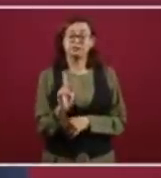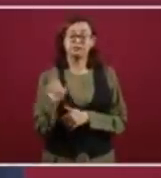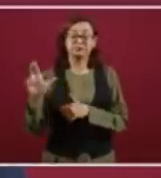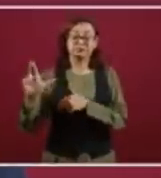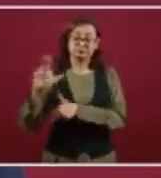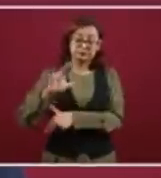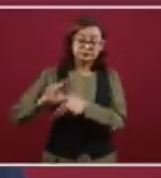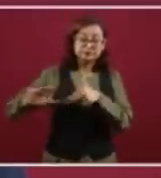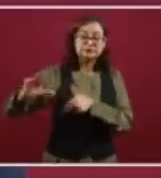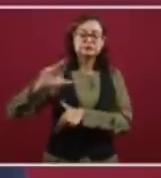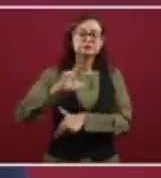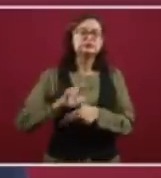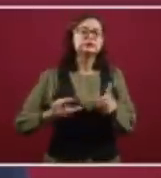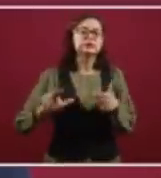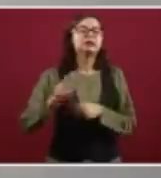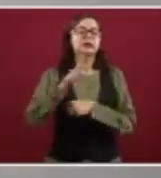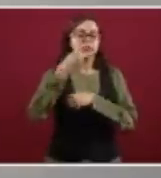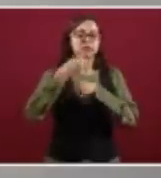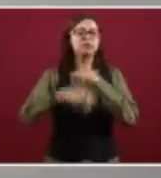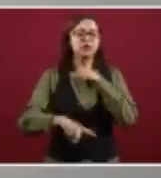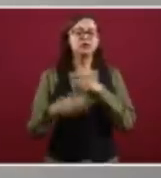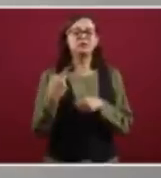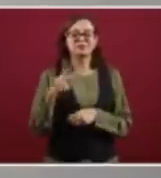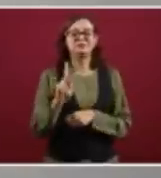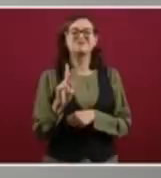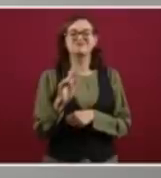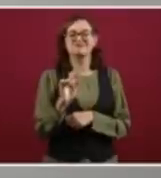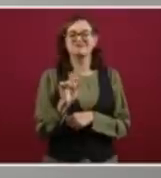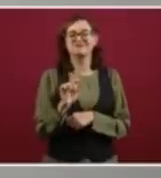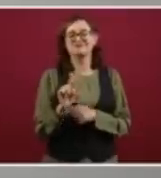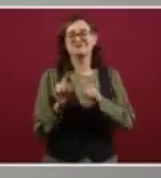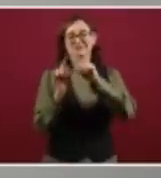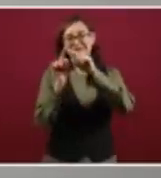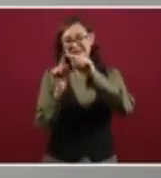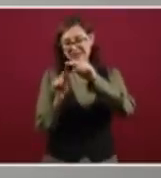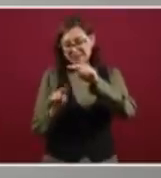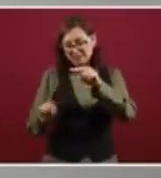no mucho, pero toda la costa,